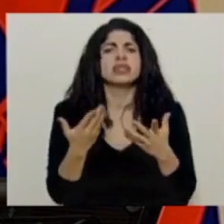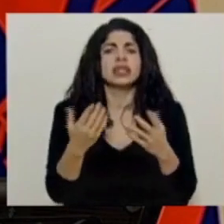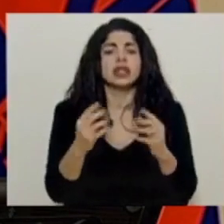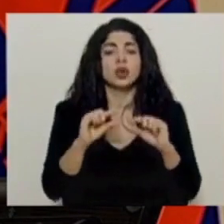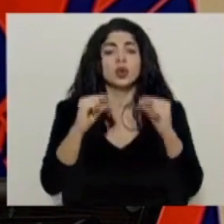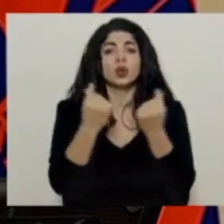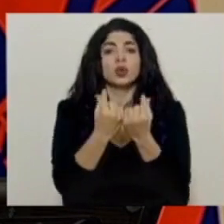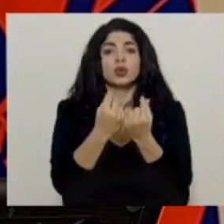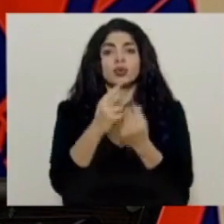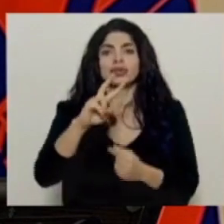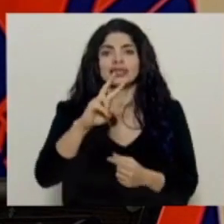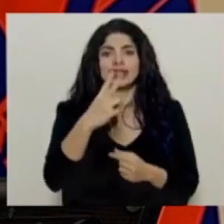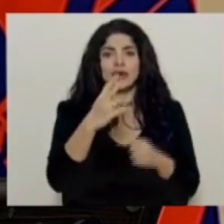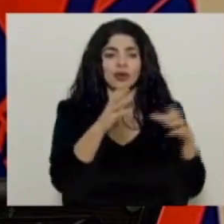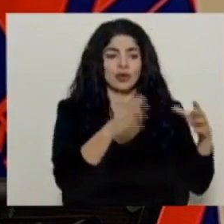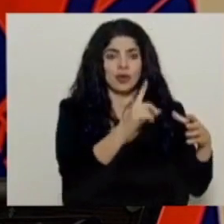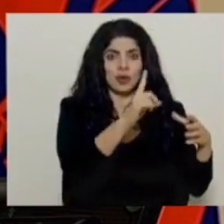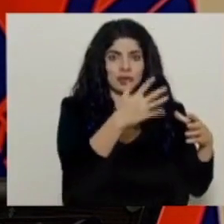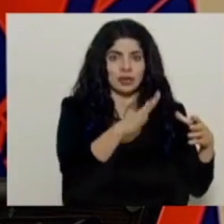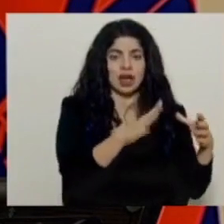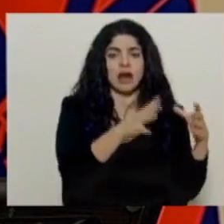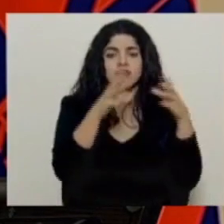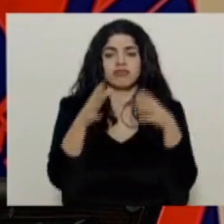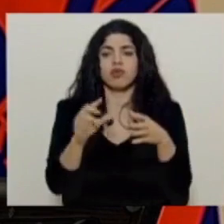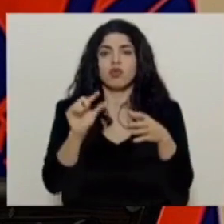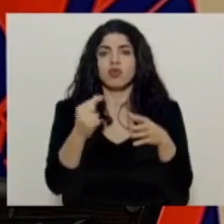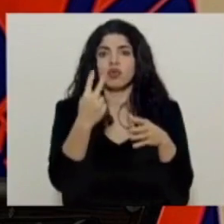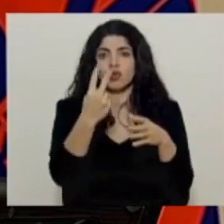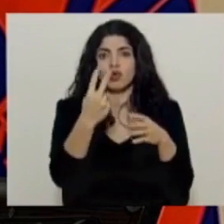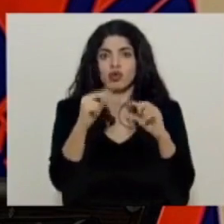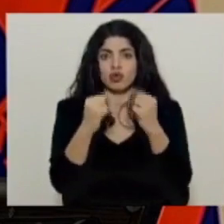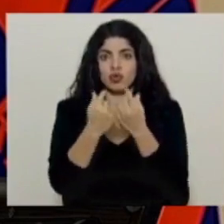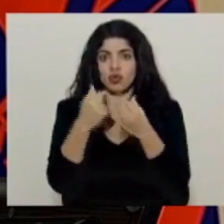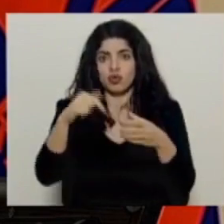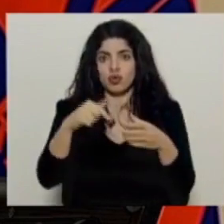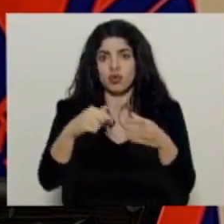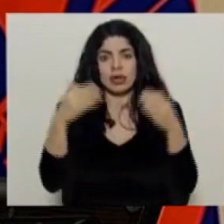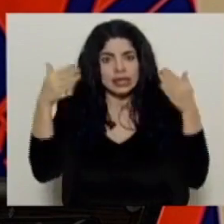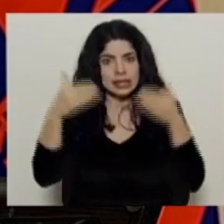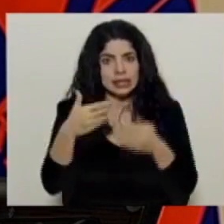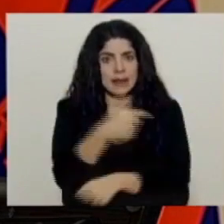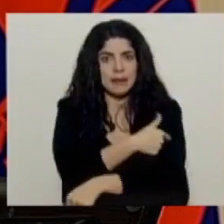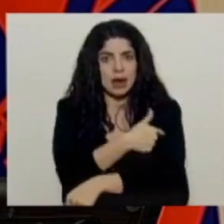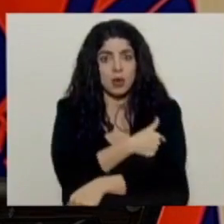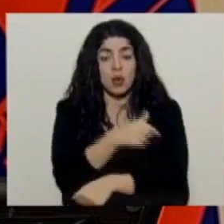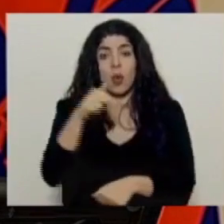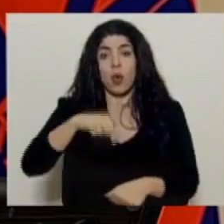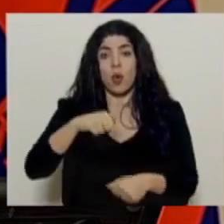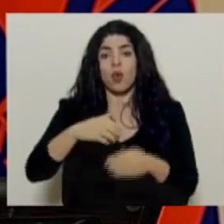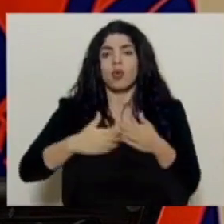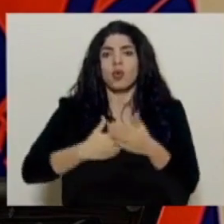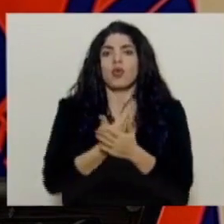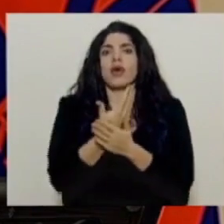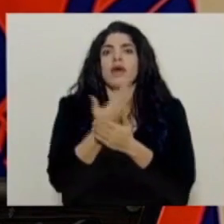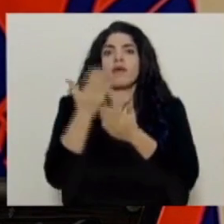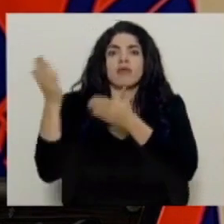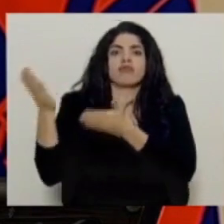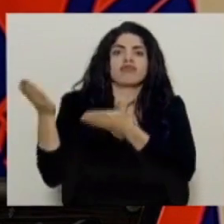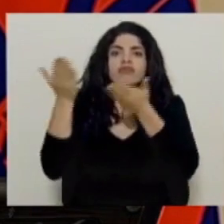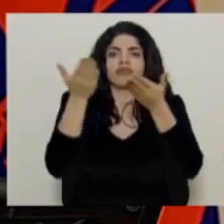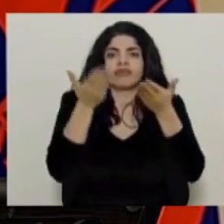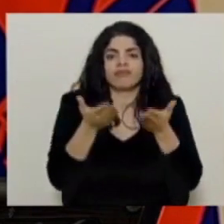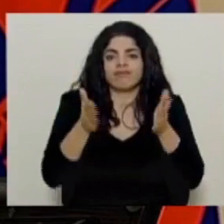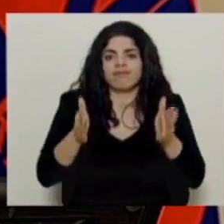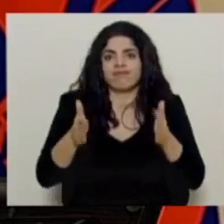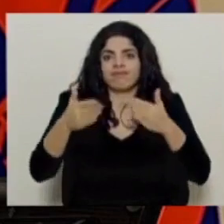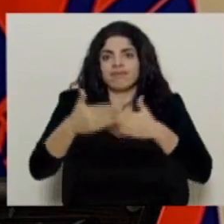2 de vacunación. Hoy tenemos un nuevo ingreso de un nuevo lote de vacunas,